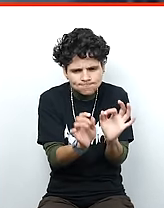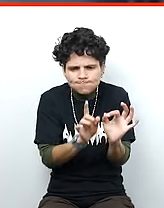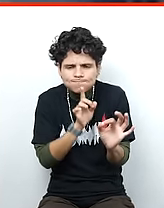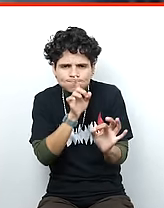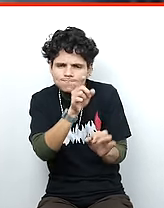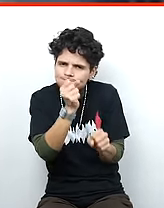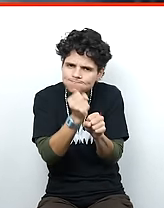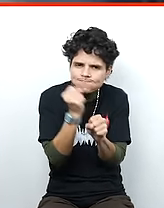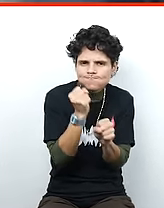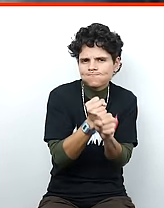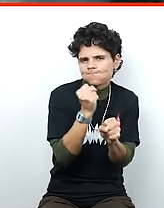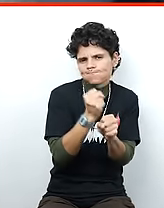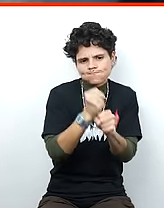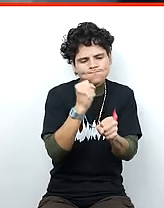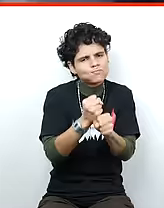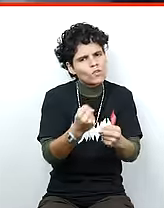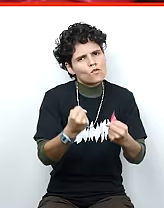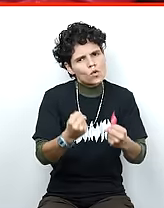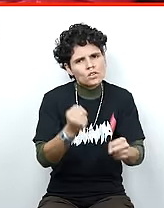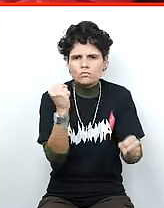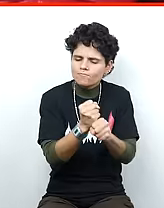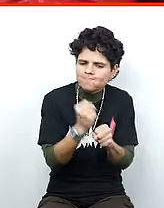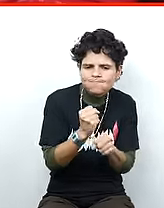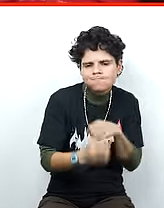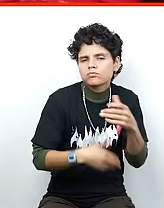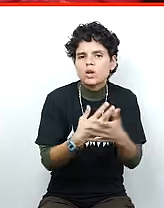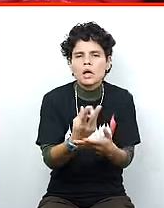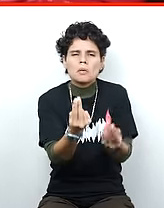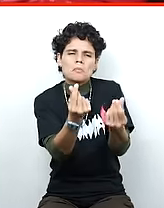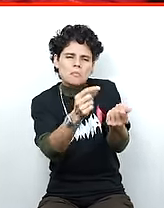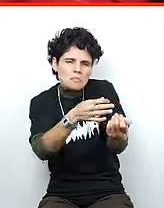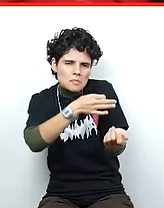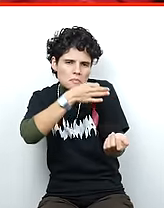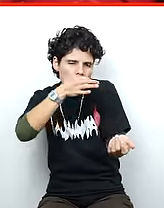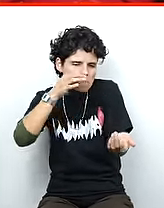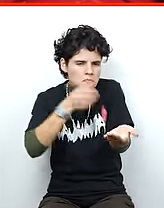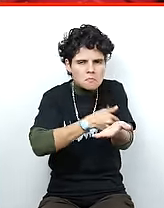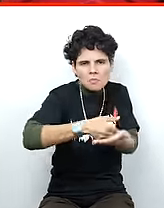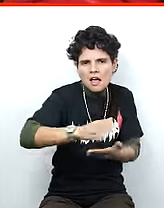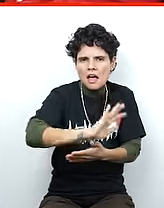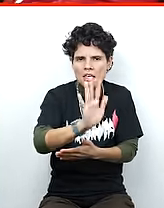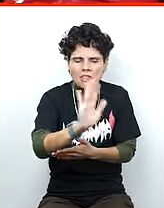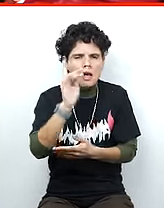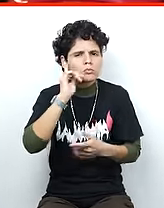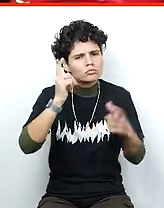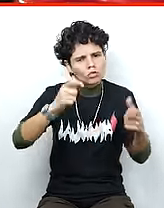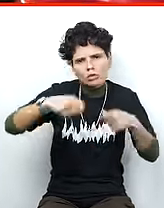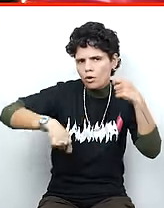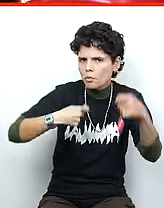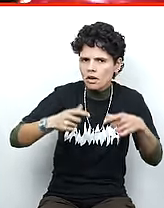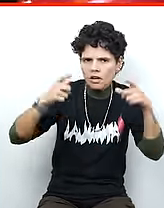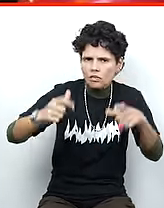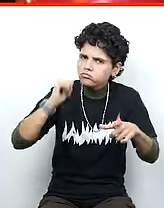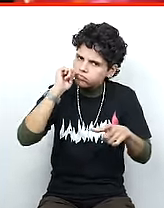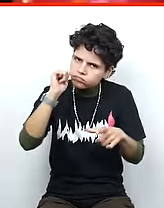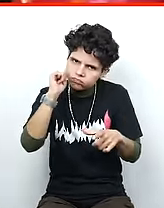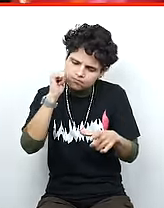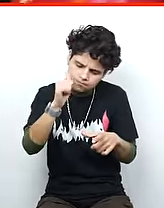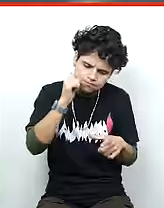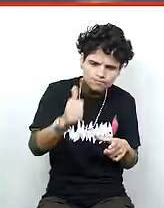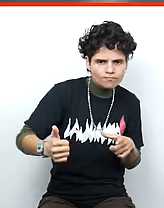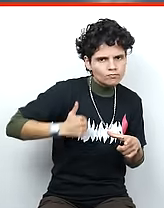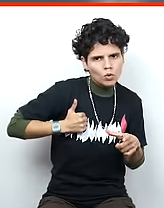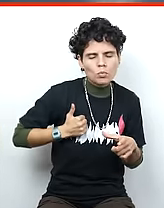ella trabajaba brígido, entonces nunca nos faltó nada. O sea, no éramos ricos ni millonarios, pero nunca nos faltó el plato de comida, nunca nos